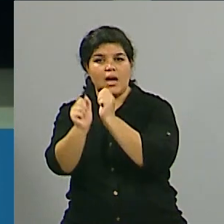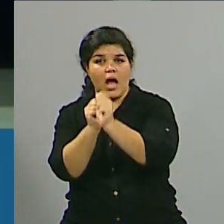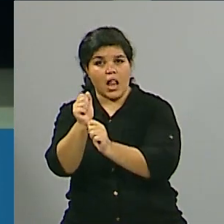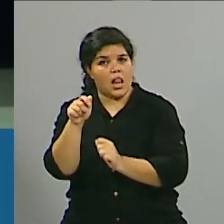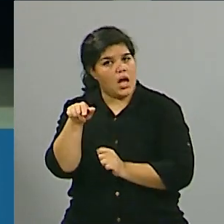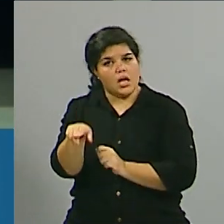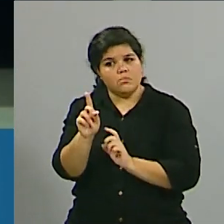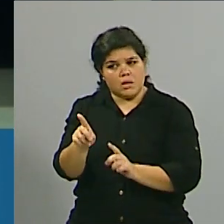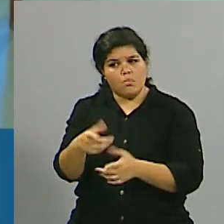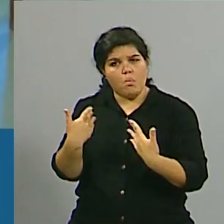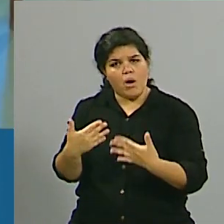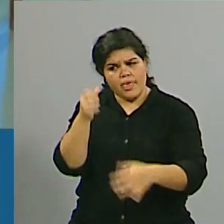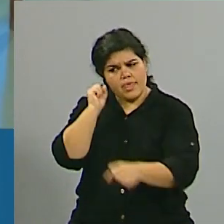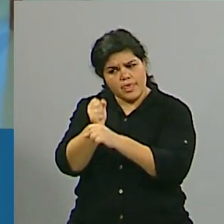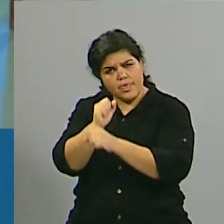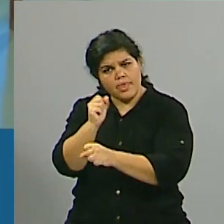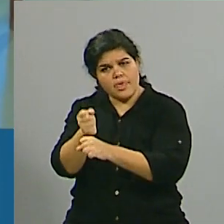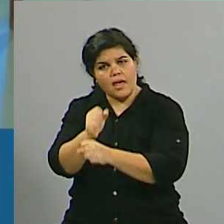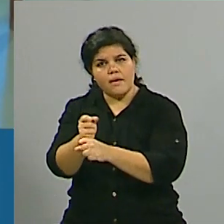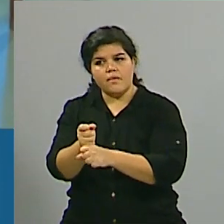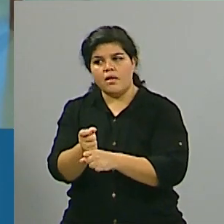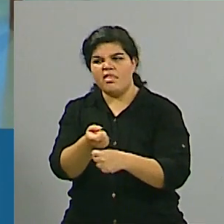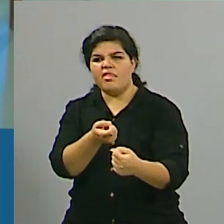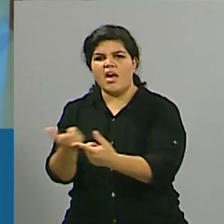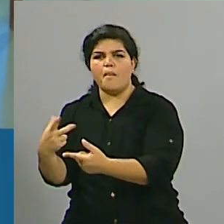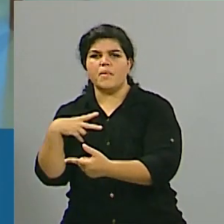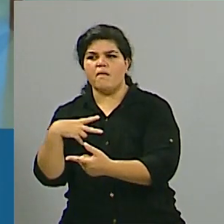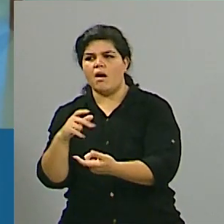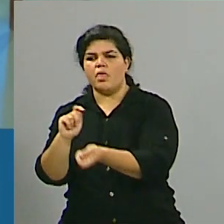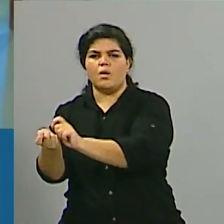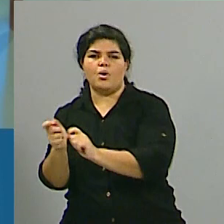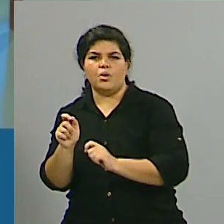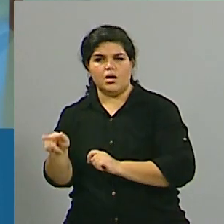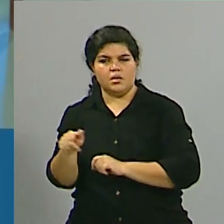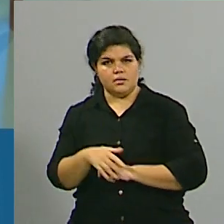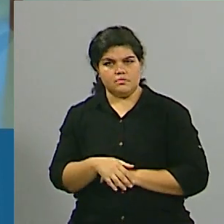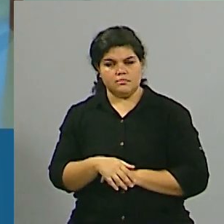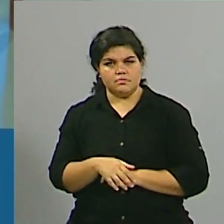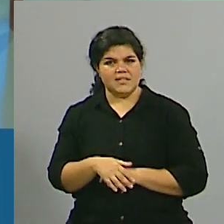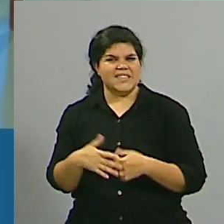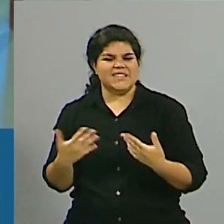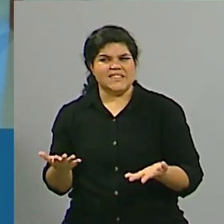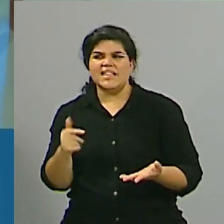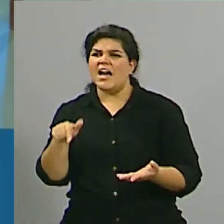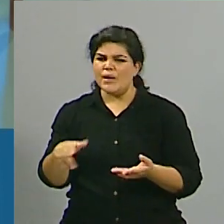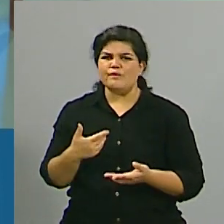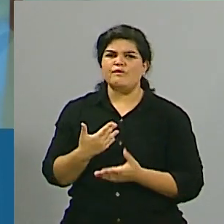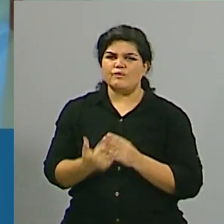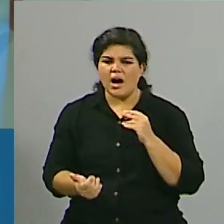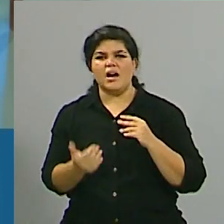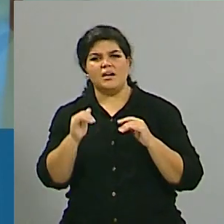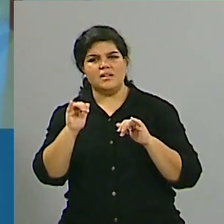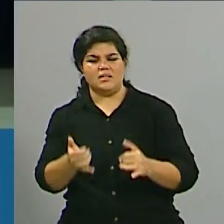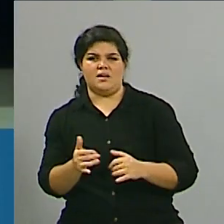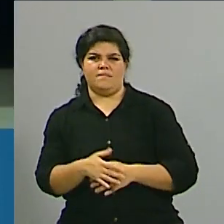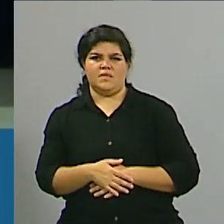rasgos y no quizás cederle a una empresa de balas antigranizo donde se necesita personal capacitado y que la Valle